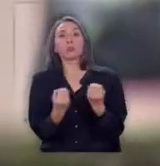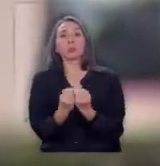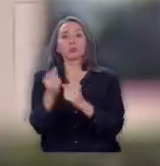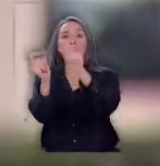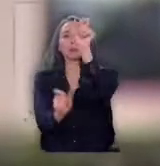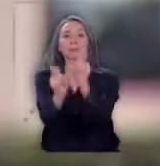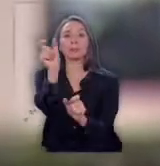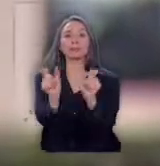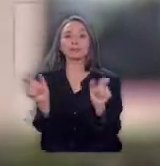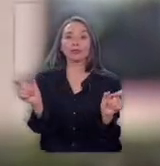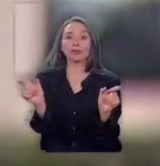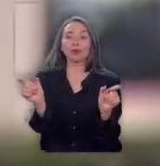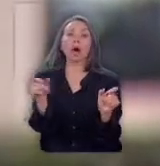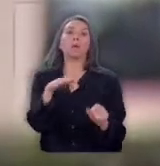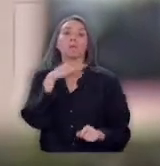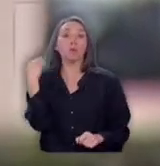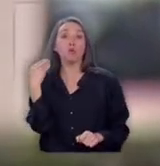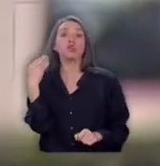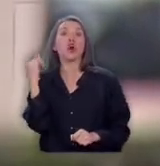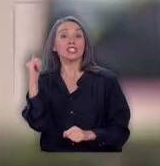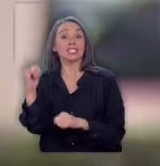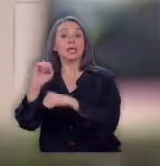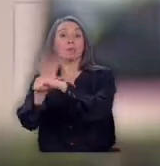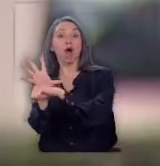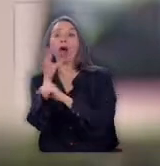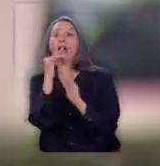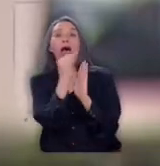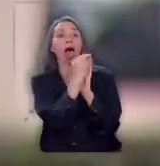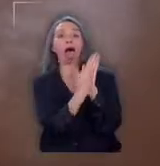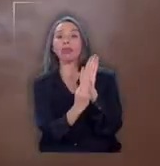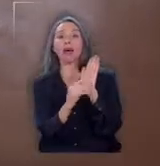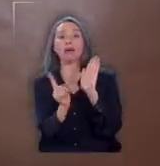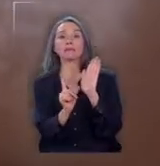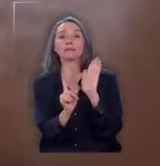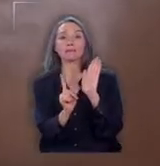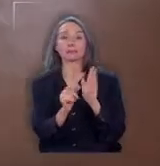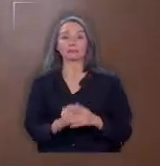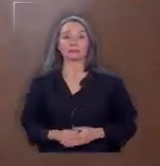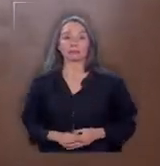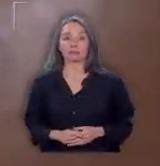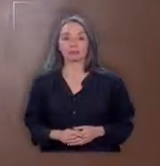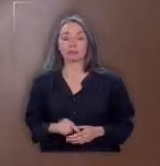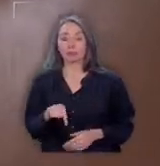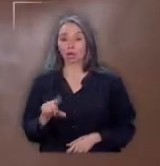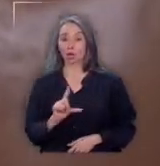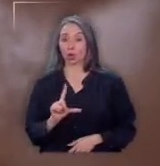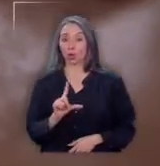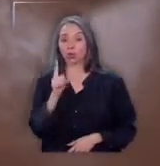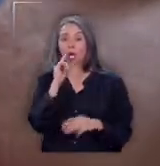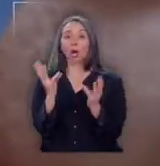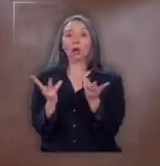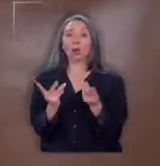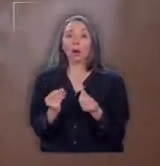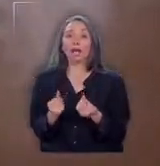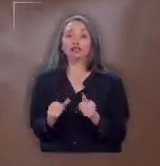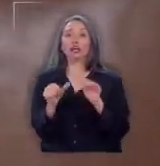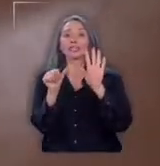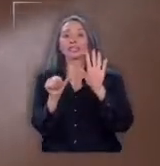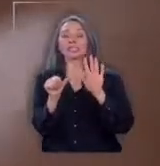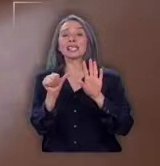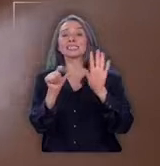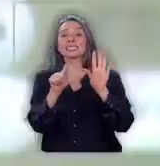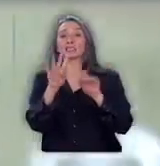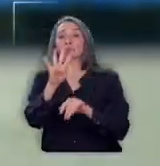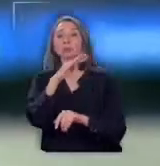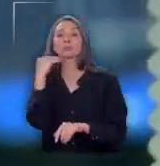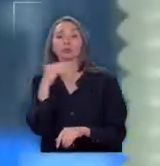eh de personas fallecidas que no estaban siendo consideradas dentro de los registros este lunes se contabilizaron 74 muertes